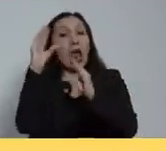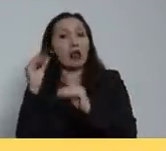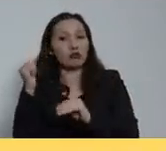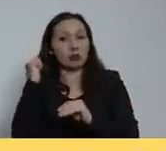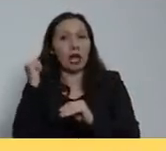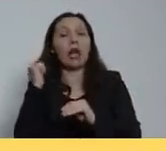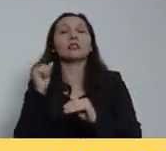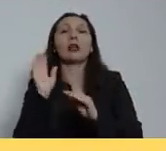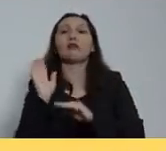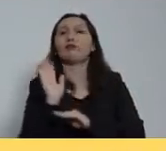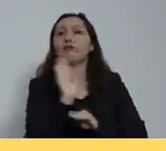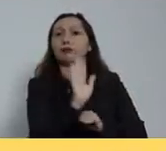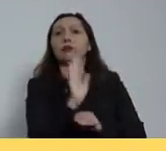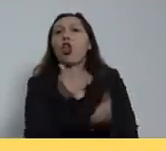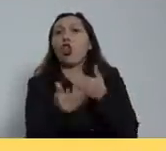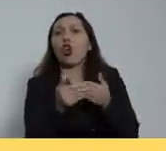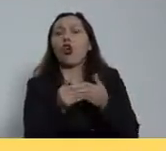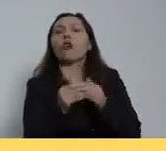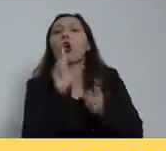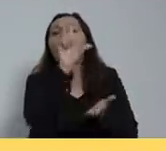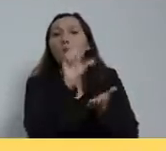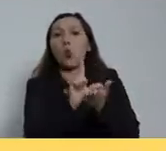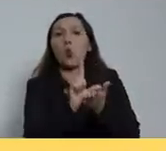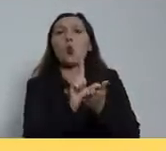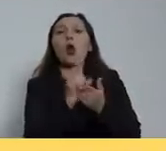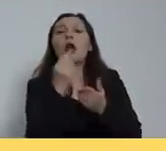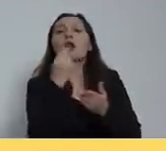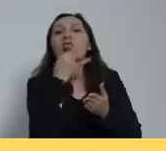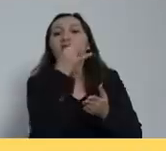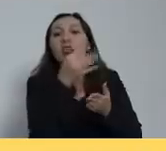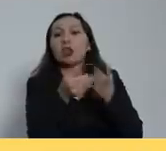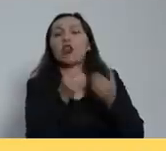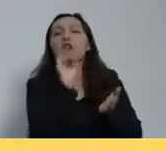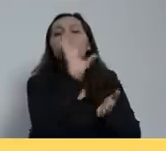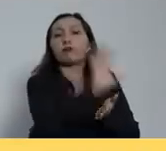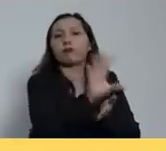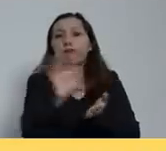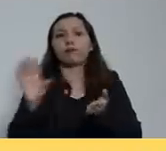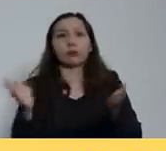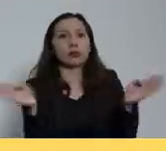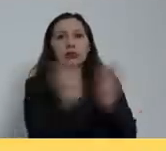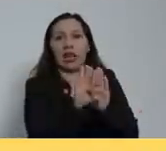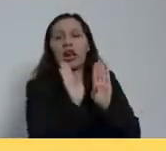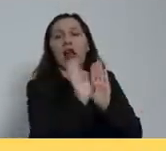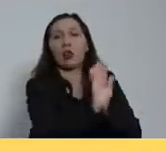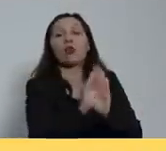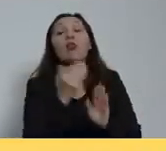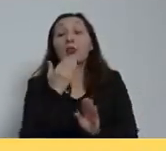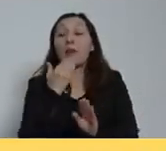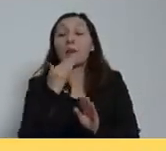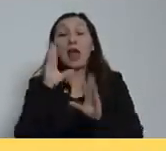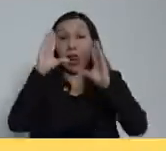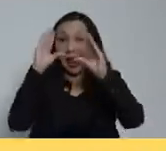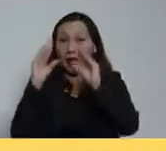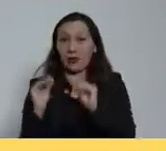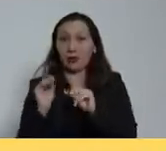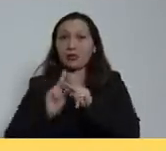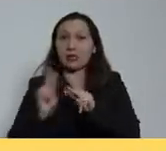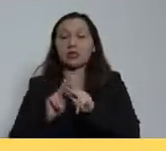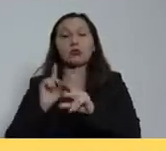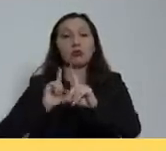su cuarentena estrictamente en lugares designados. Asimismo, durante la noche se hizo